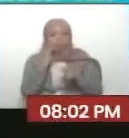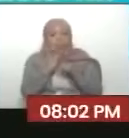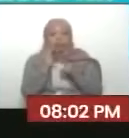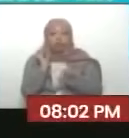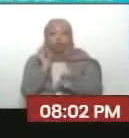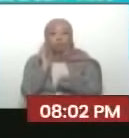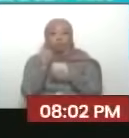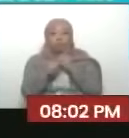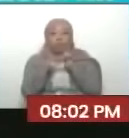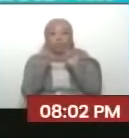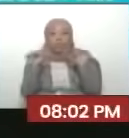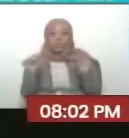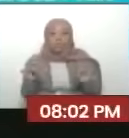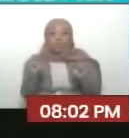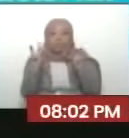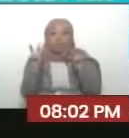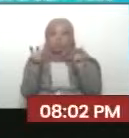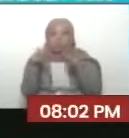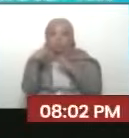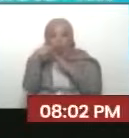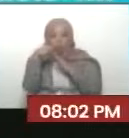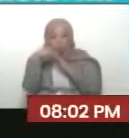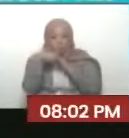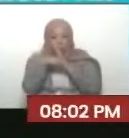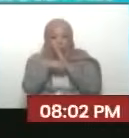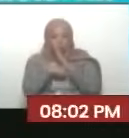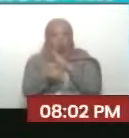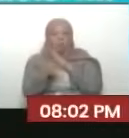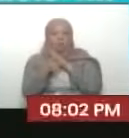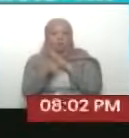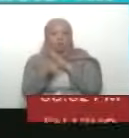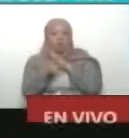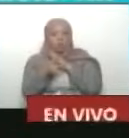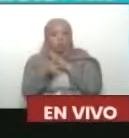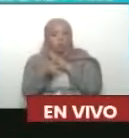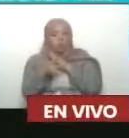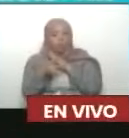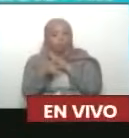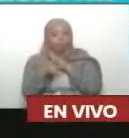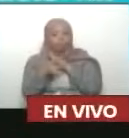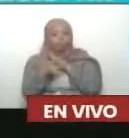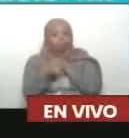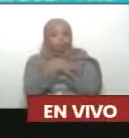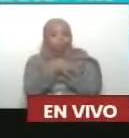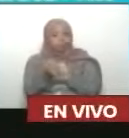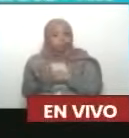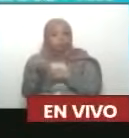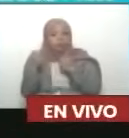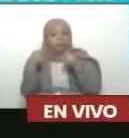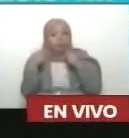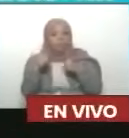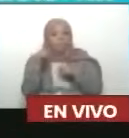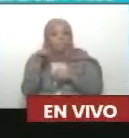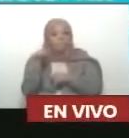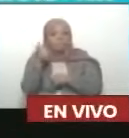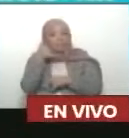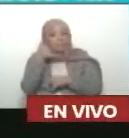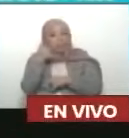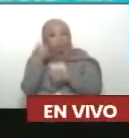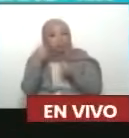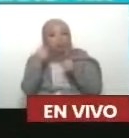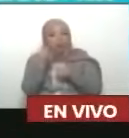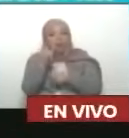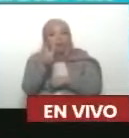de crear un nuevo método profundamente tecnológico a través de la aplicación APP,